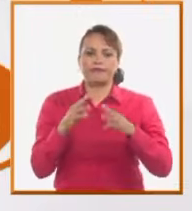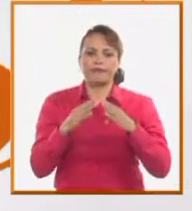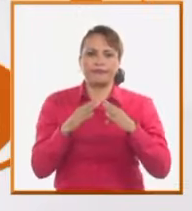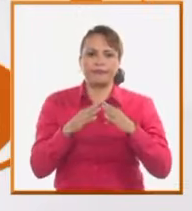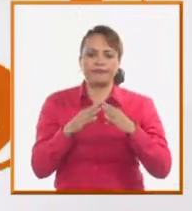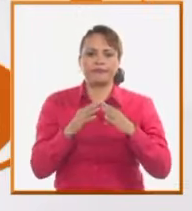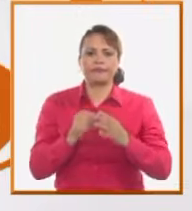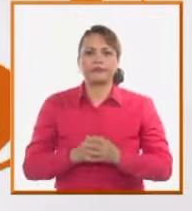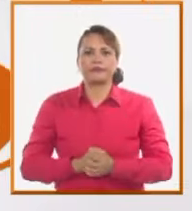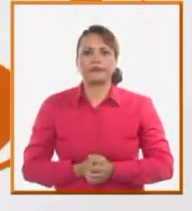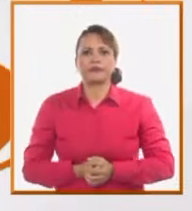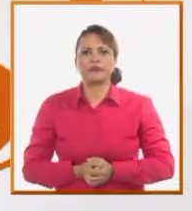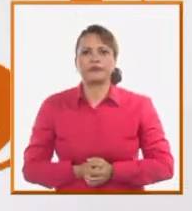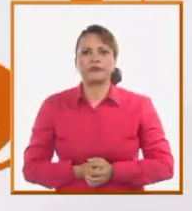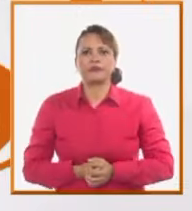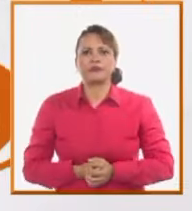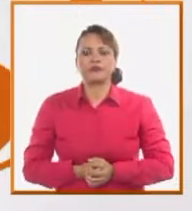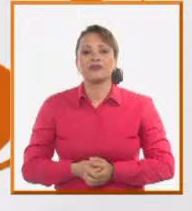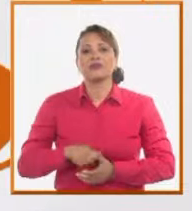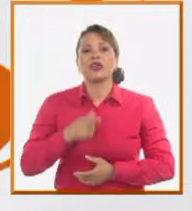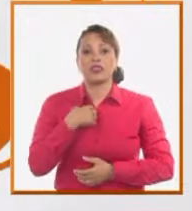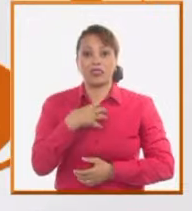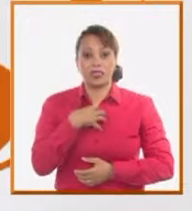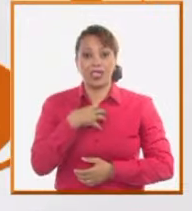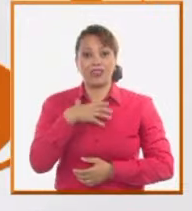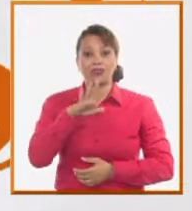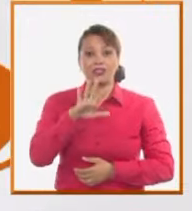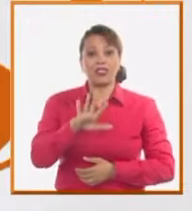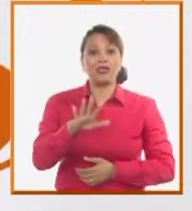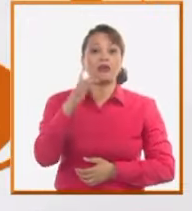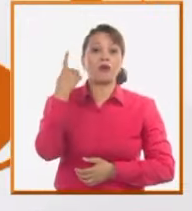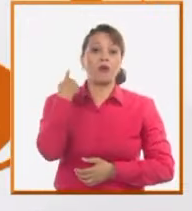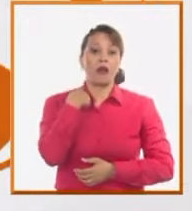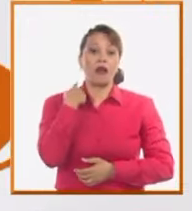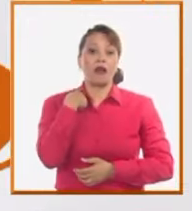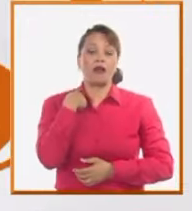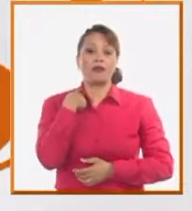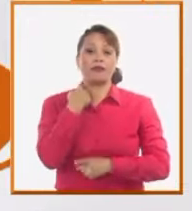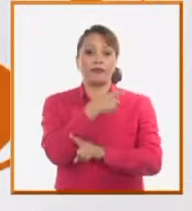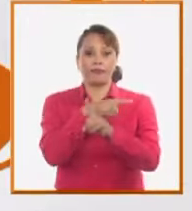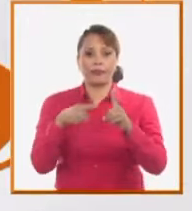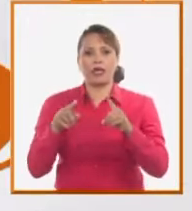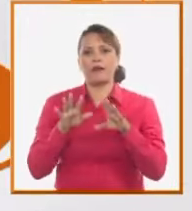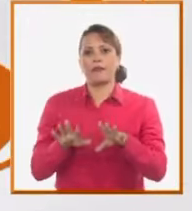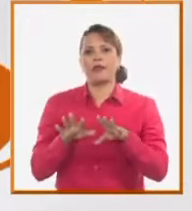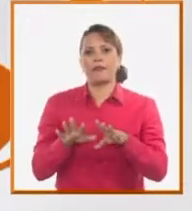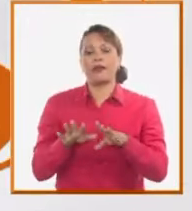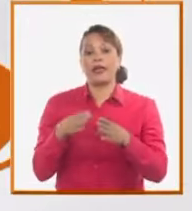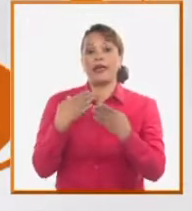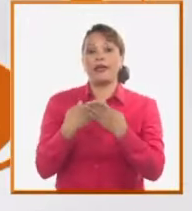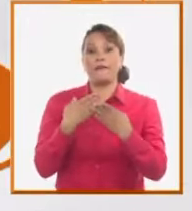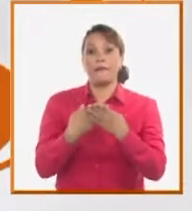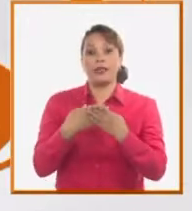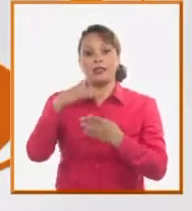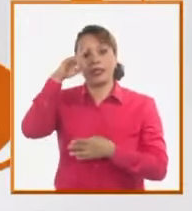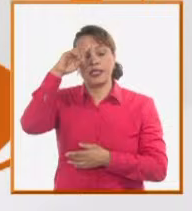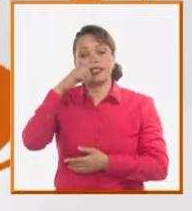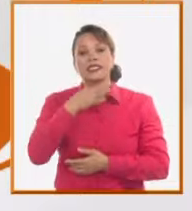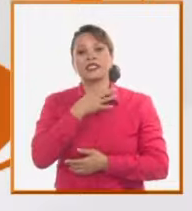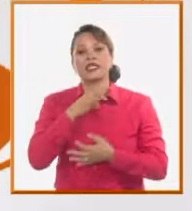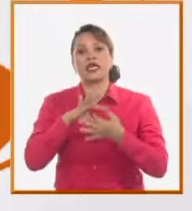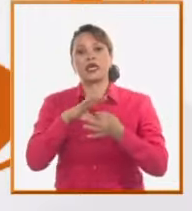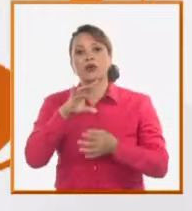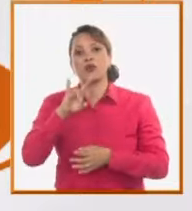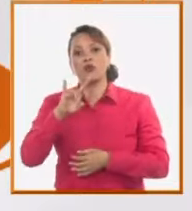entonces llevo 5 años y medio esperando que la empresa de seguro me reponga mi